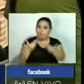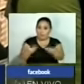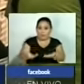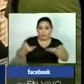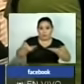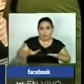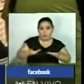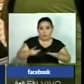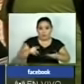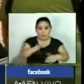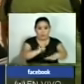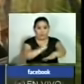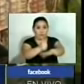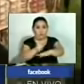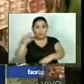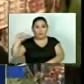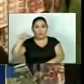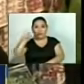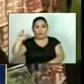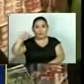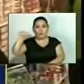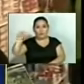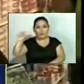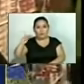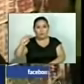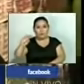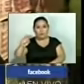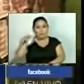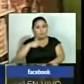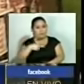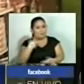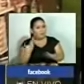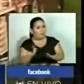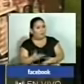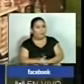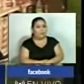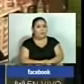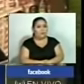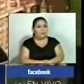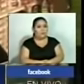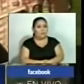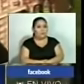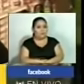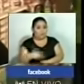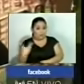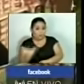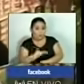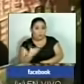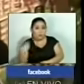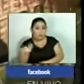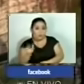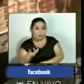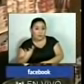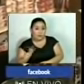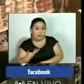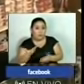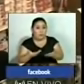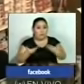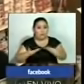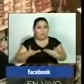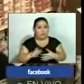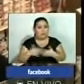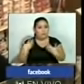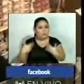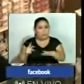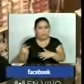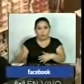de Fundación Calleja. Es algo que a muchos, a los que más necesitan, nos ayudan. Vemos mucho